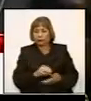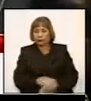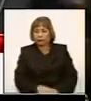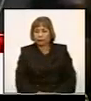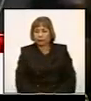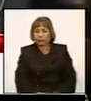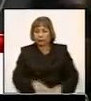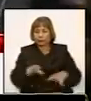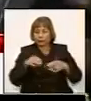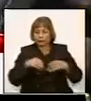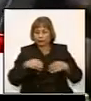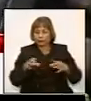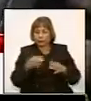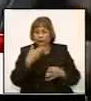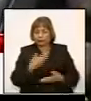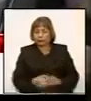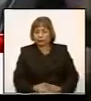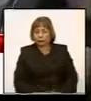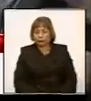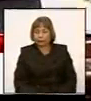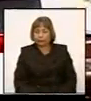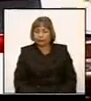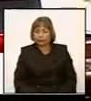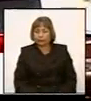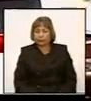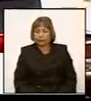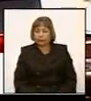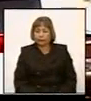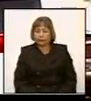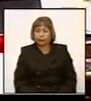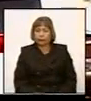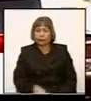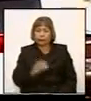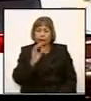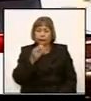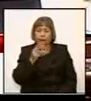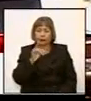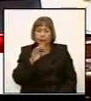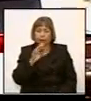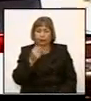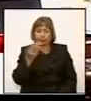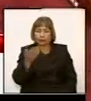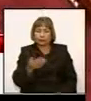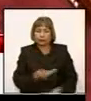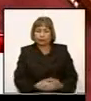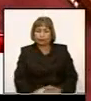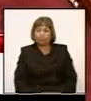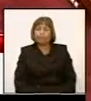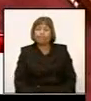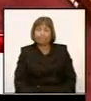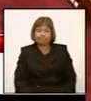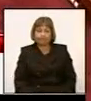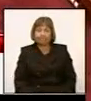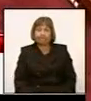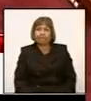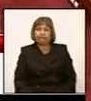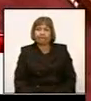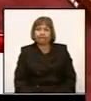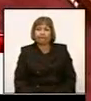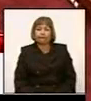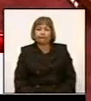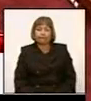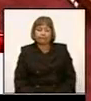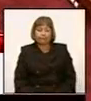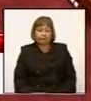y aprobemos este proyecto. Gracias. Congresista Choquehuanca, puede continuar. Muchas gracias, presidente.